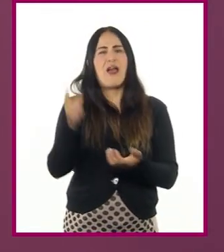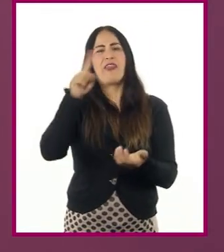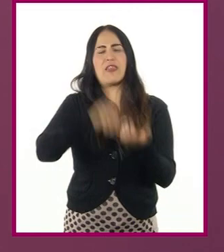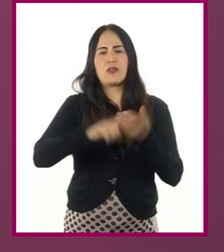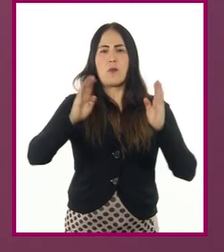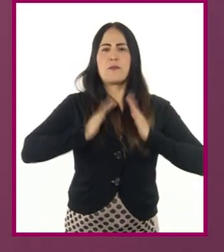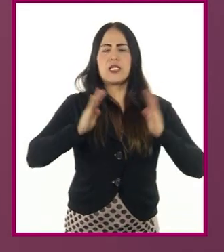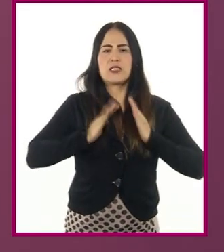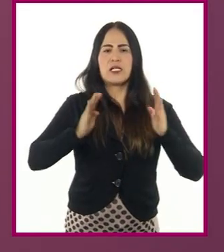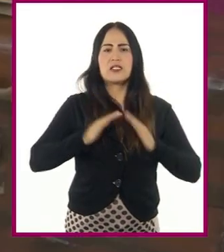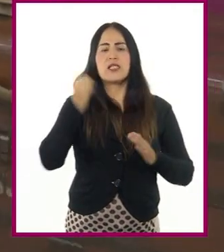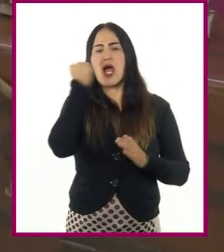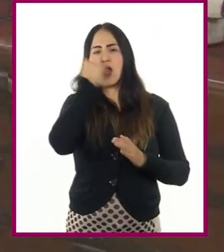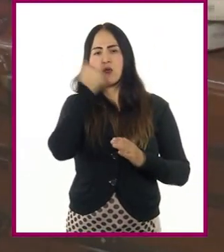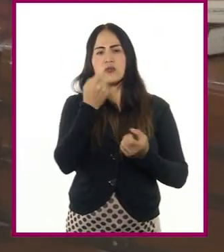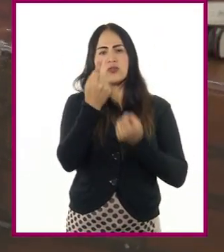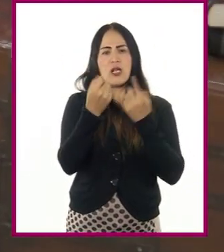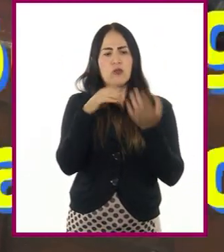fueron expulsados.